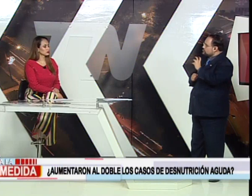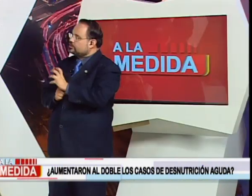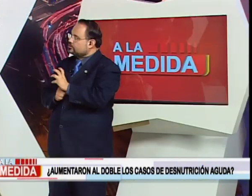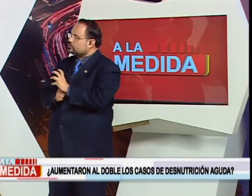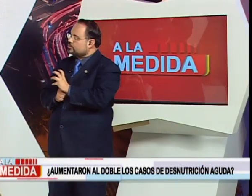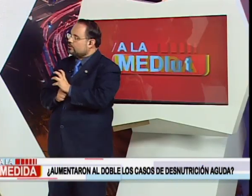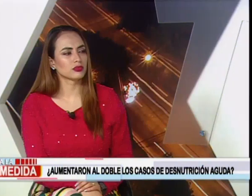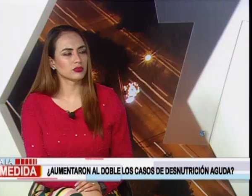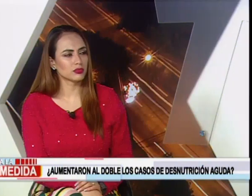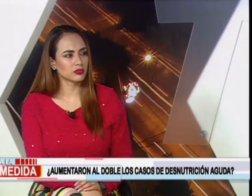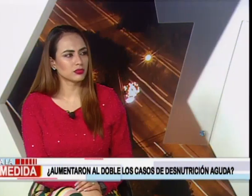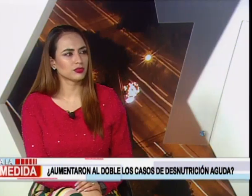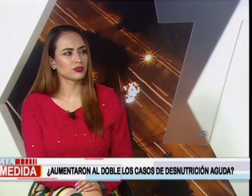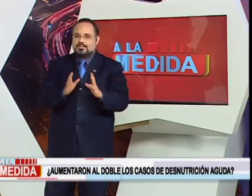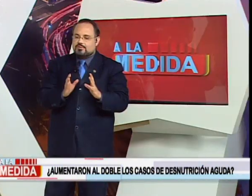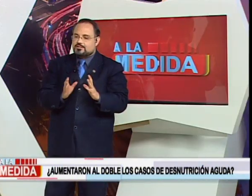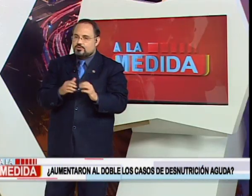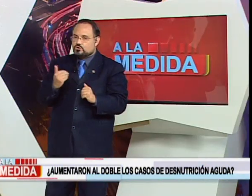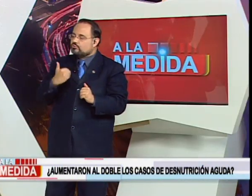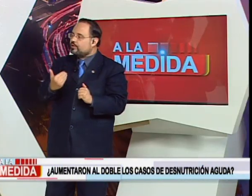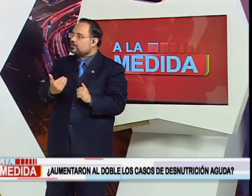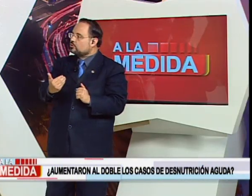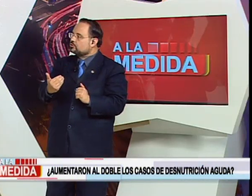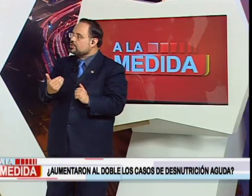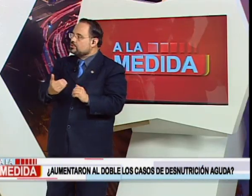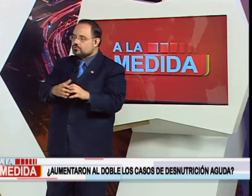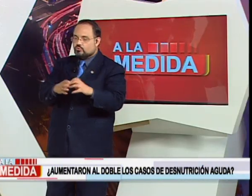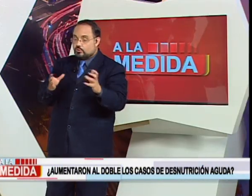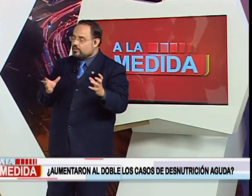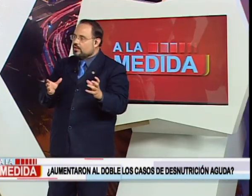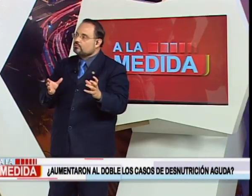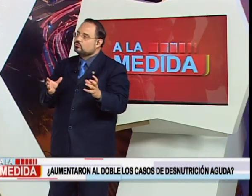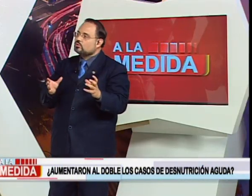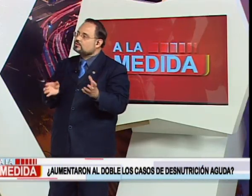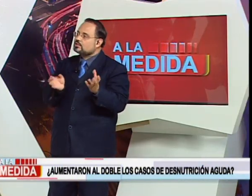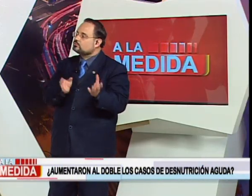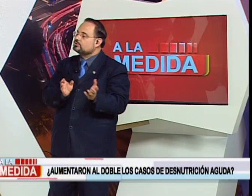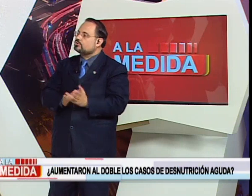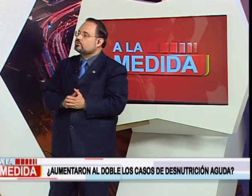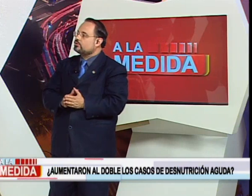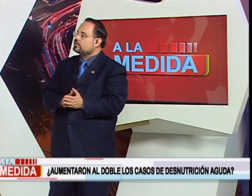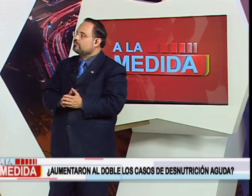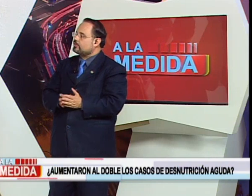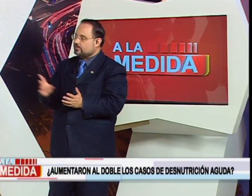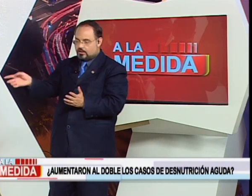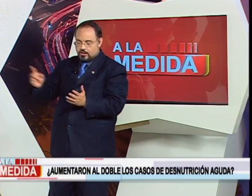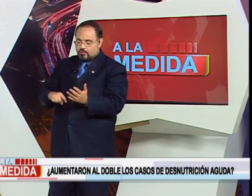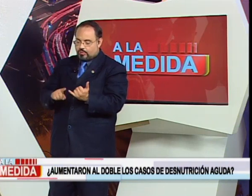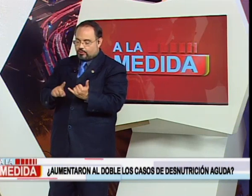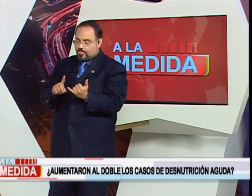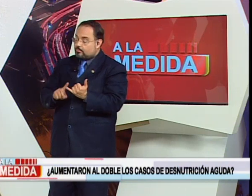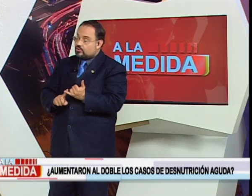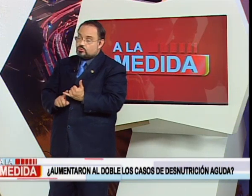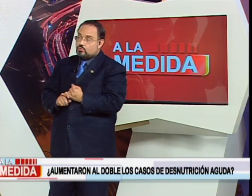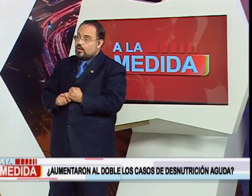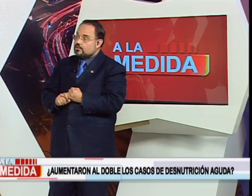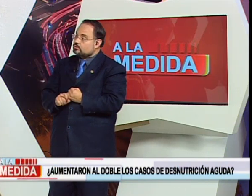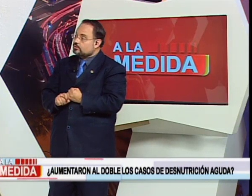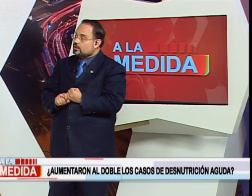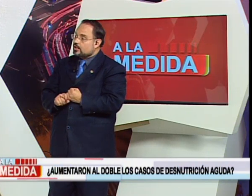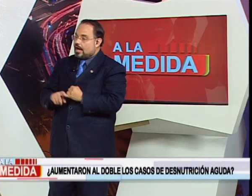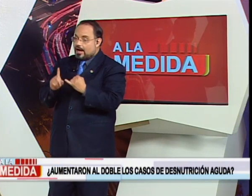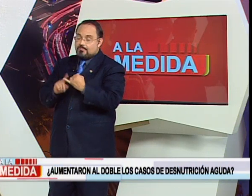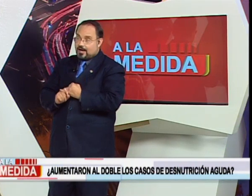como otros sitios geográficos bien establecidos sufren los niños cuando vienen al mundo de esta desnutrición crónica infantil bueno porque son